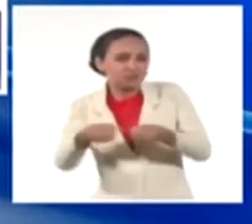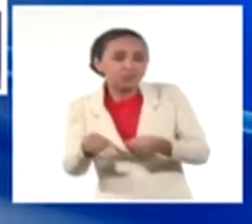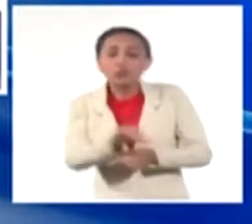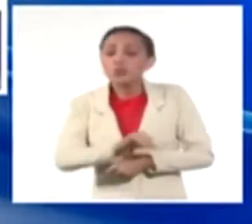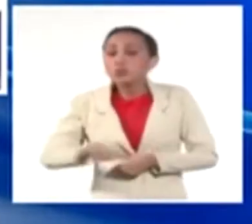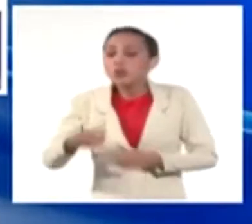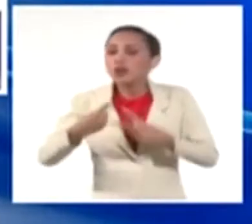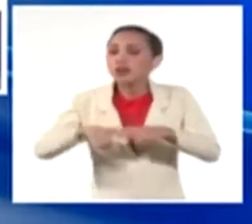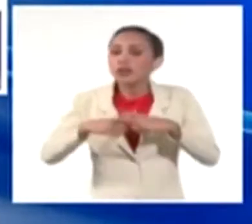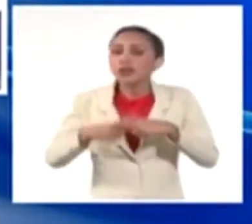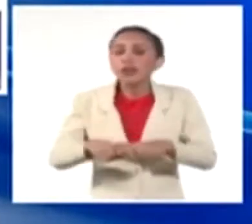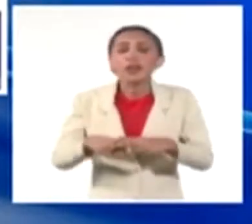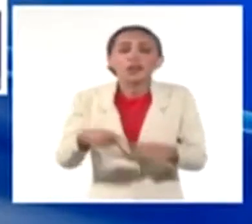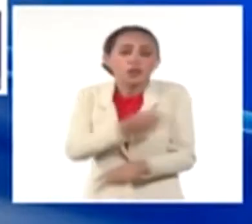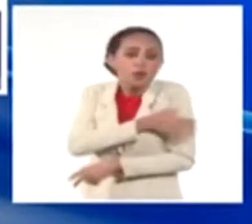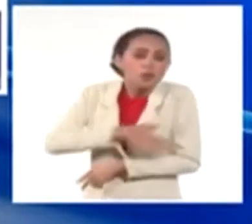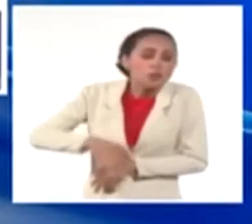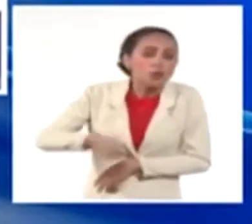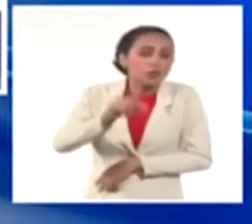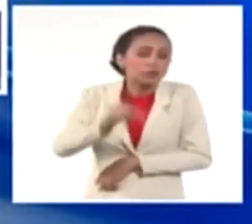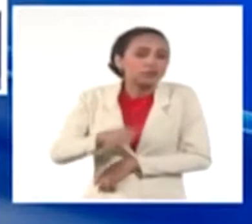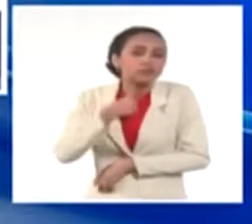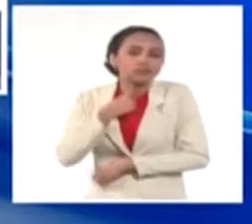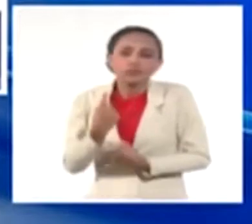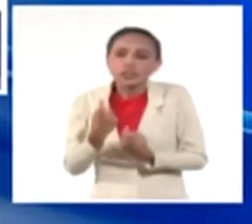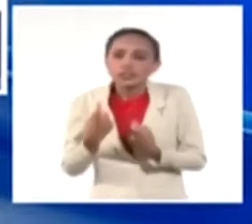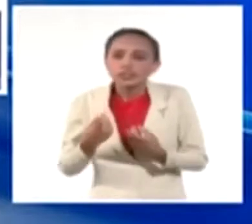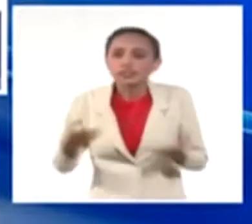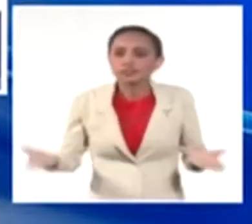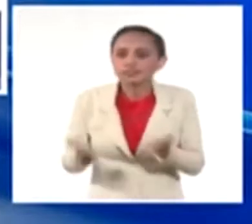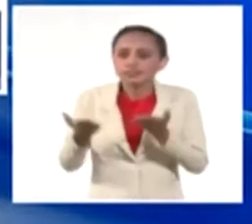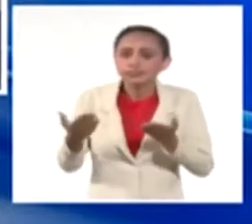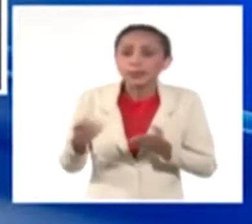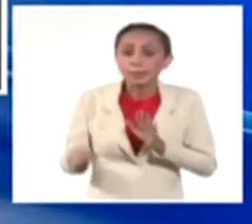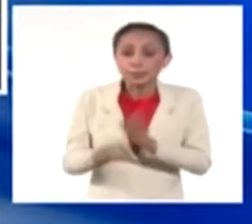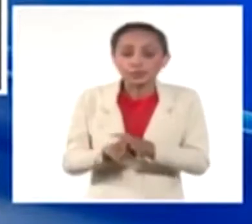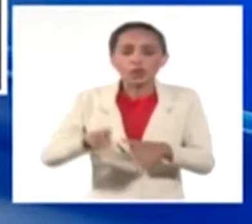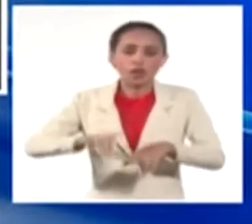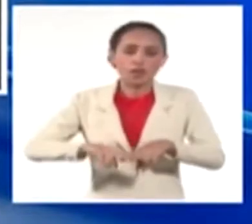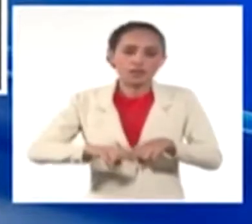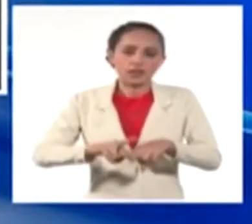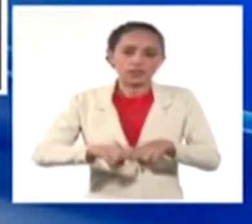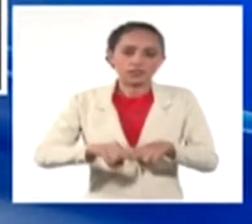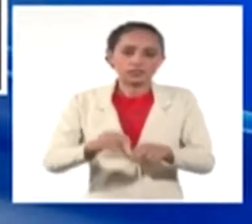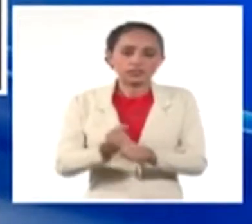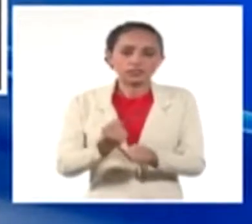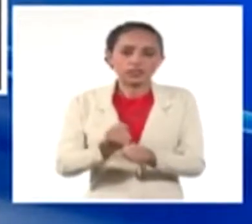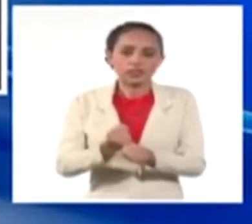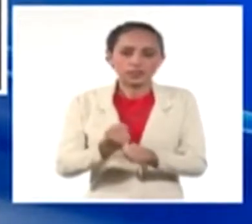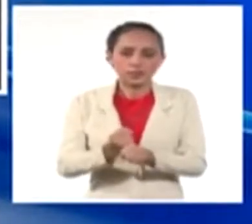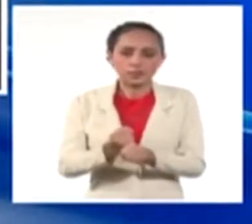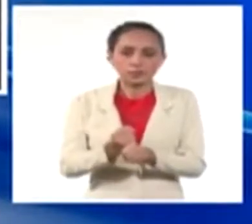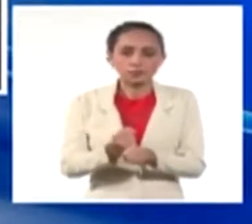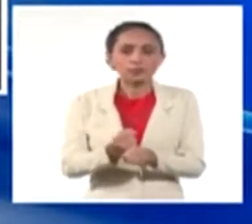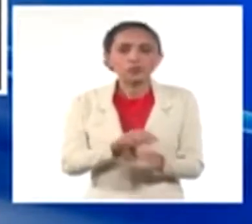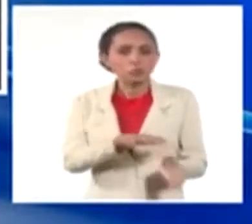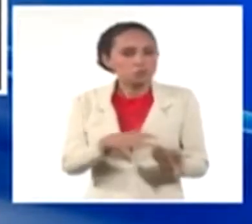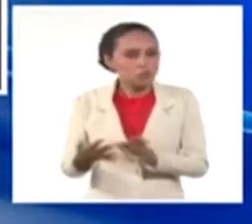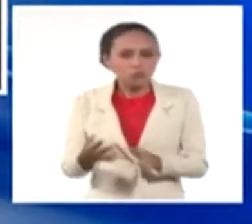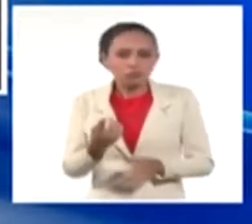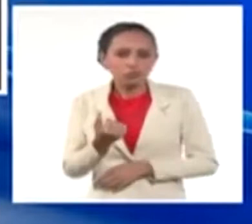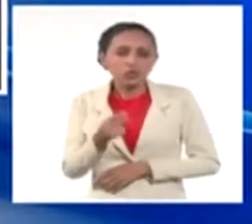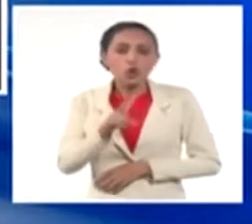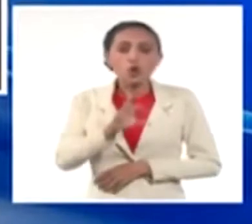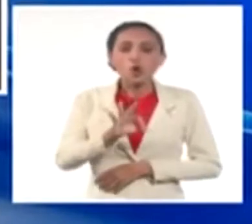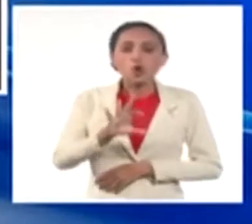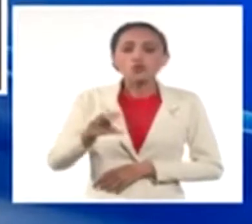condiciones de vida de sus moradores, comenzó por la capital de todos los cubanos y demandó alrededor de 800